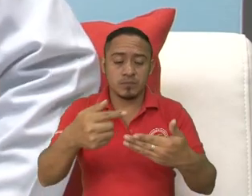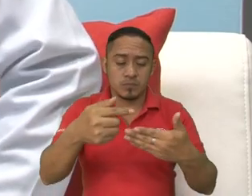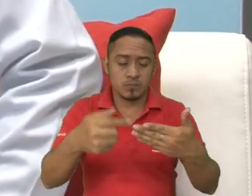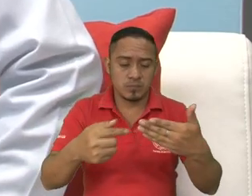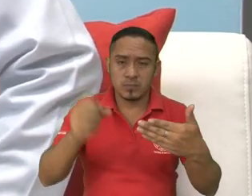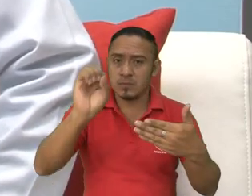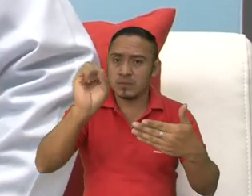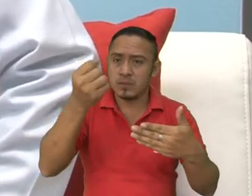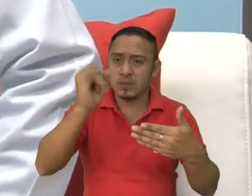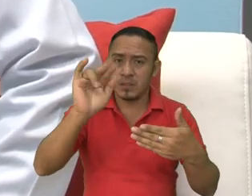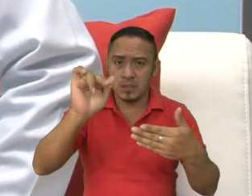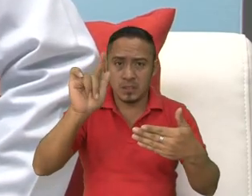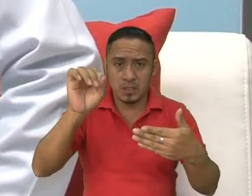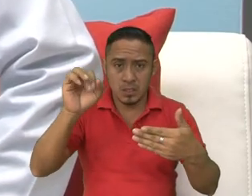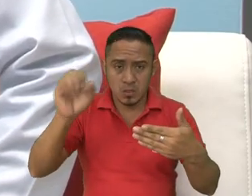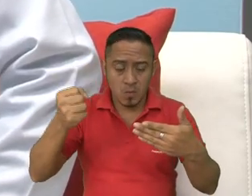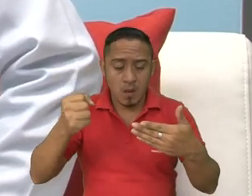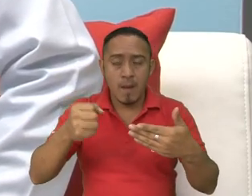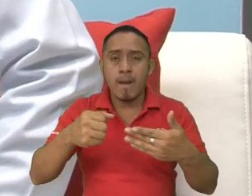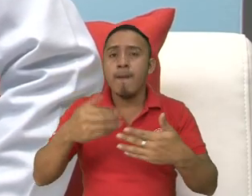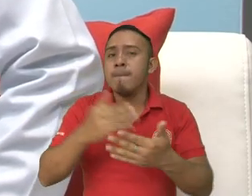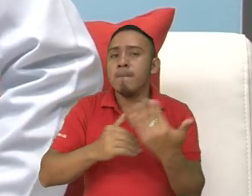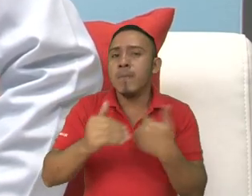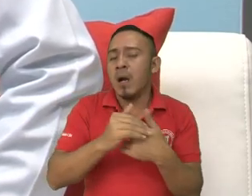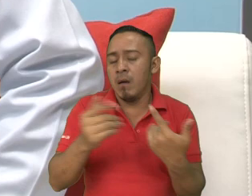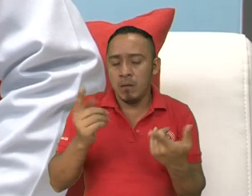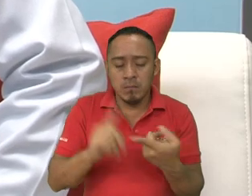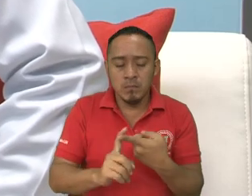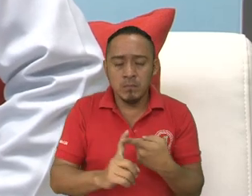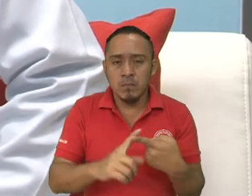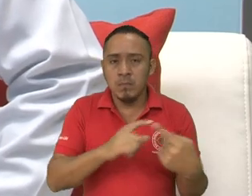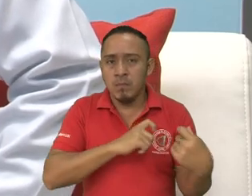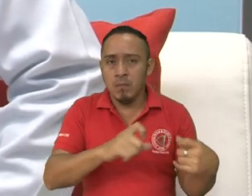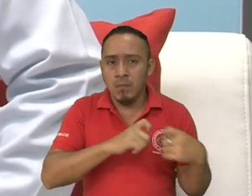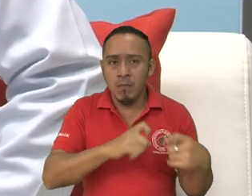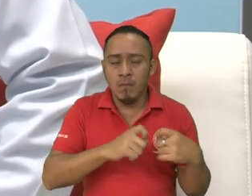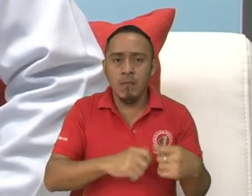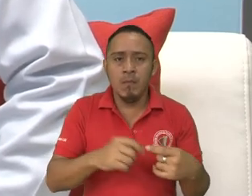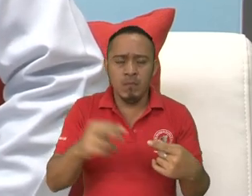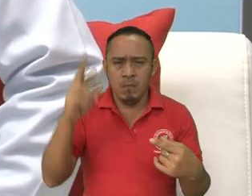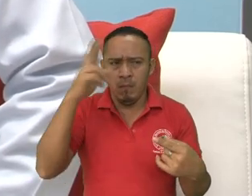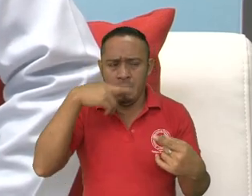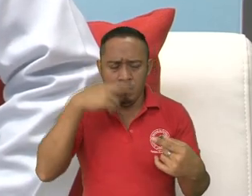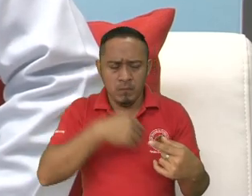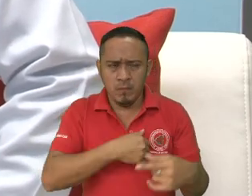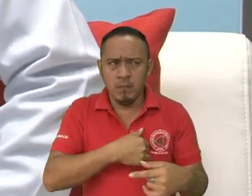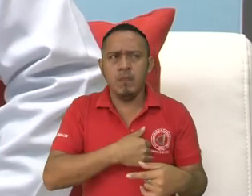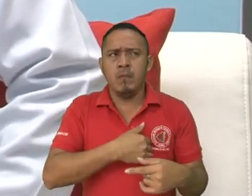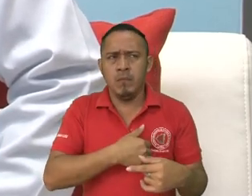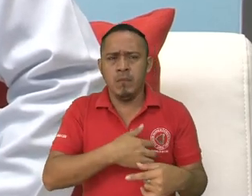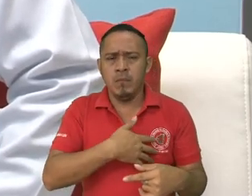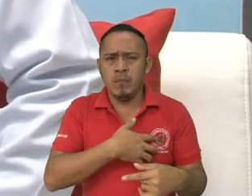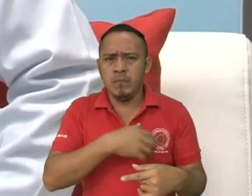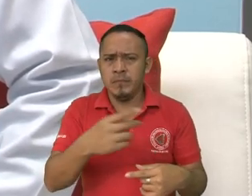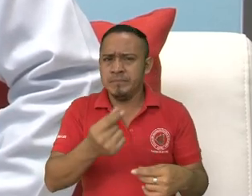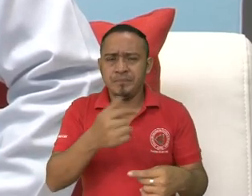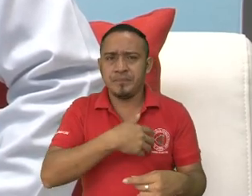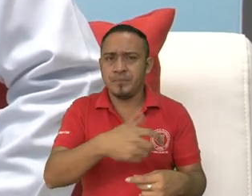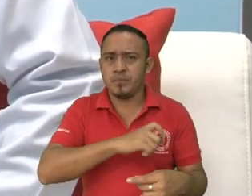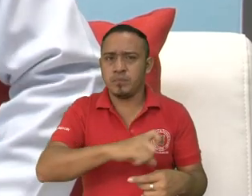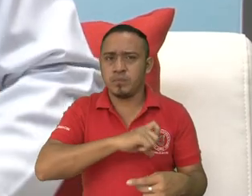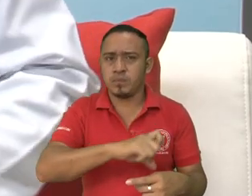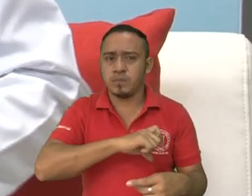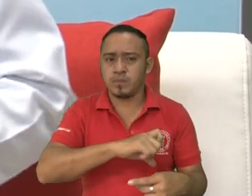inespecíficos que no le pone importancia. Los síntomas más comunes son palpitaciones extrañas, uno siente que el corazón se acelera